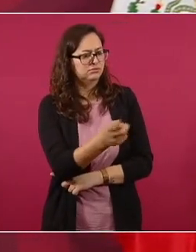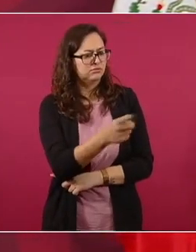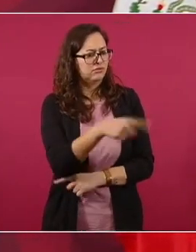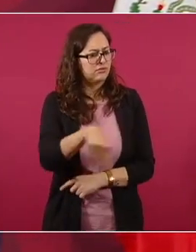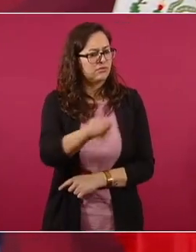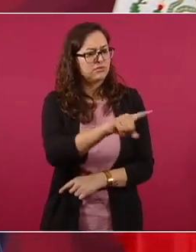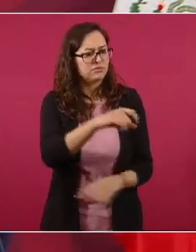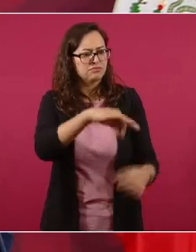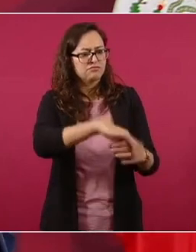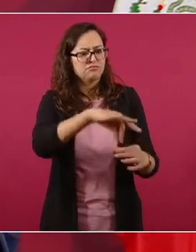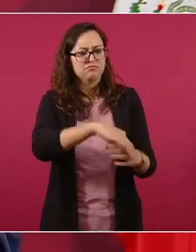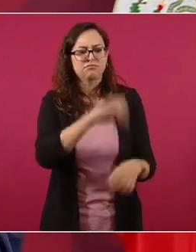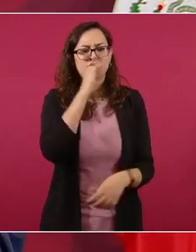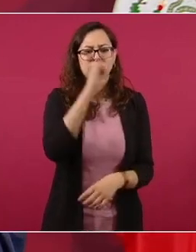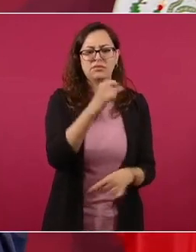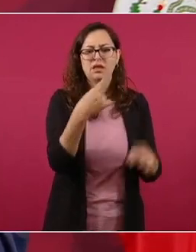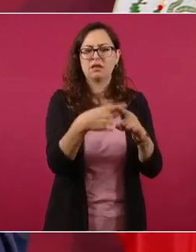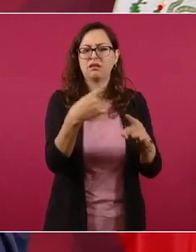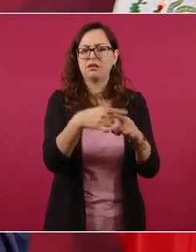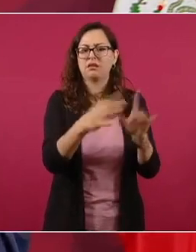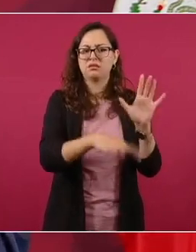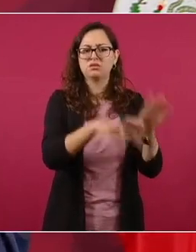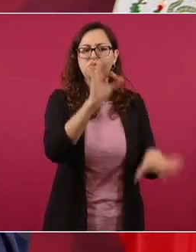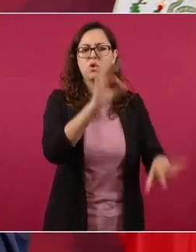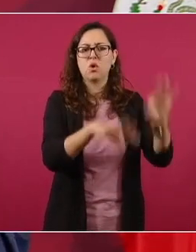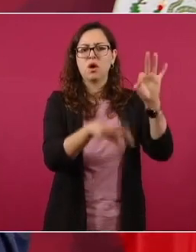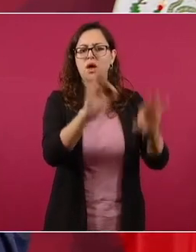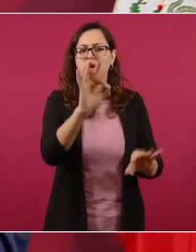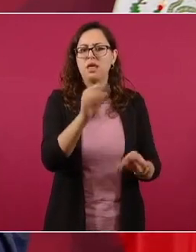del dirigente del partido,